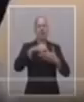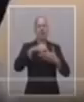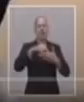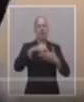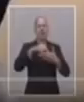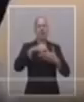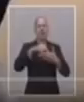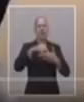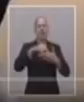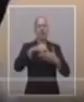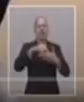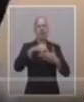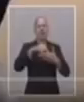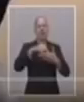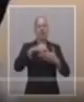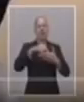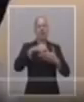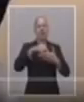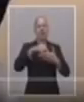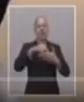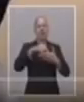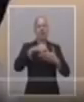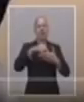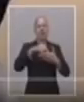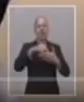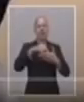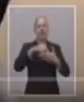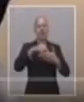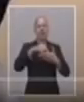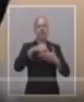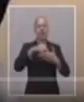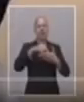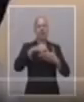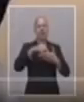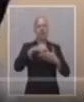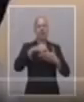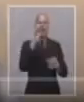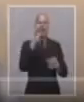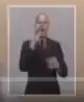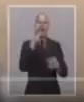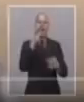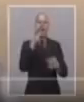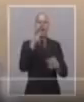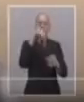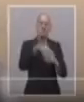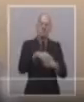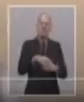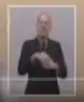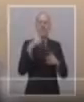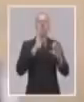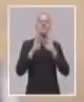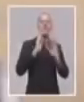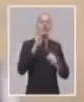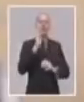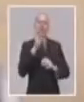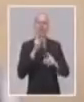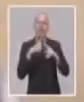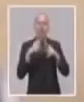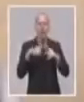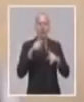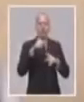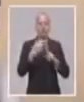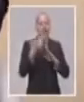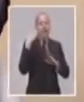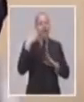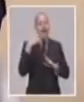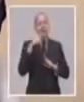Sí, vamos para el 18, a ver qué dijeron el 18. Aquí. Que tiene un preámbulo